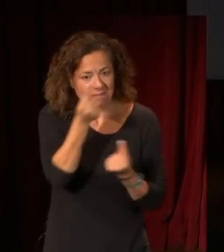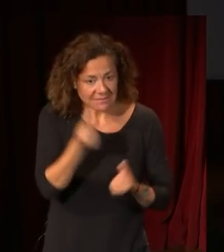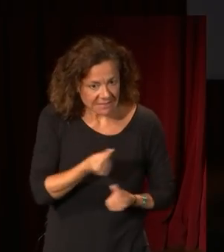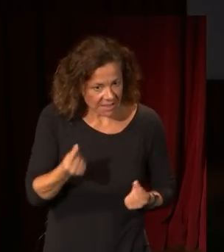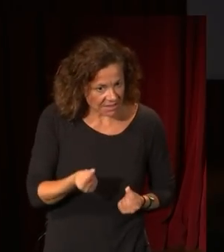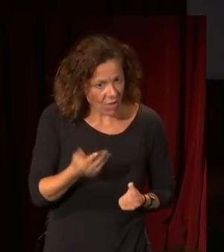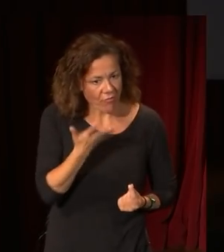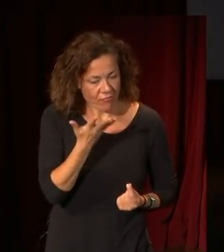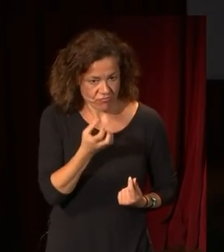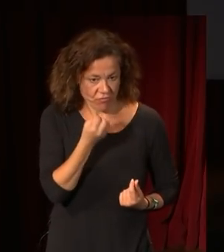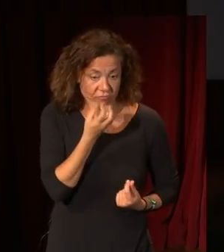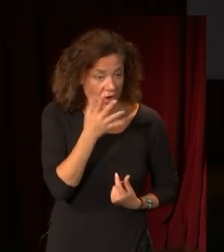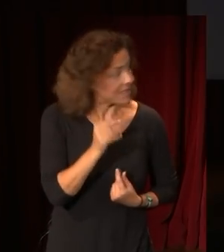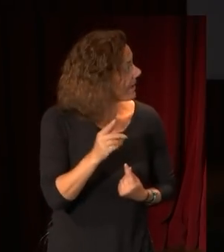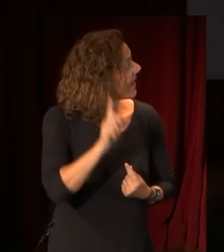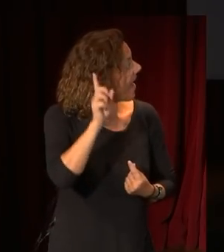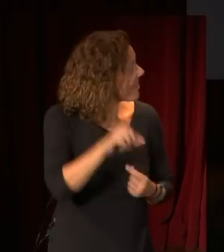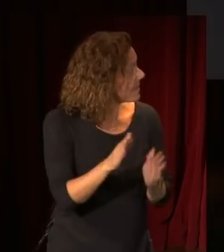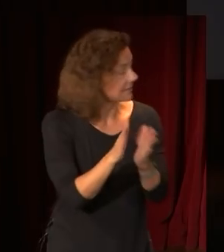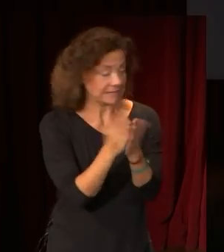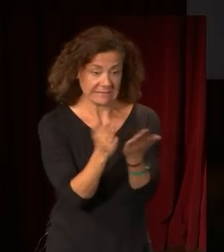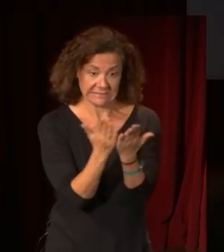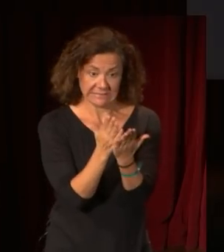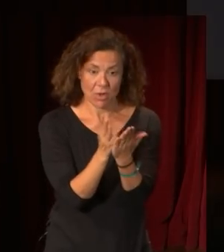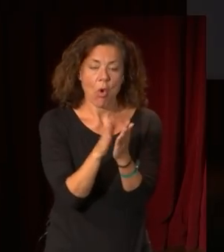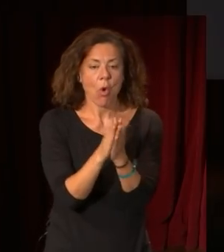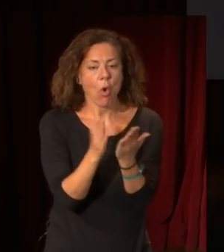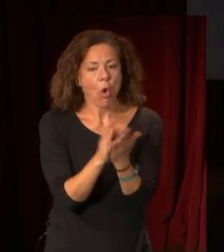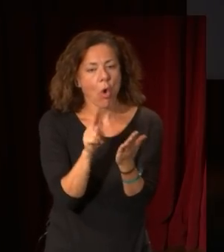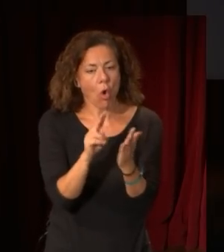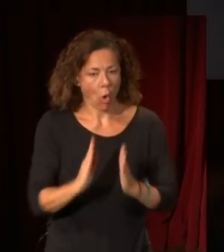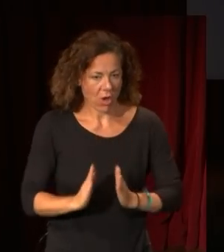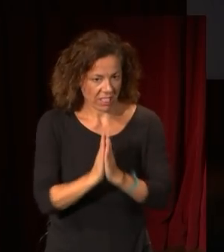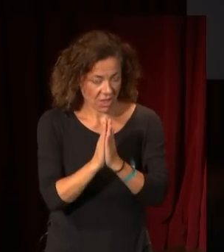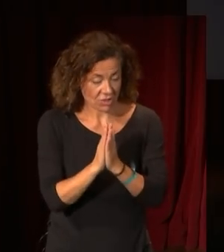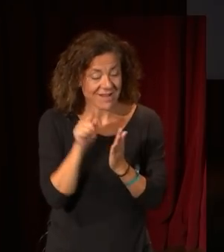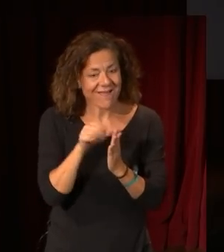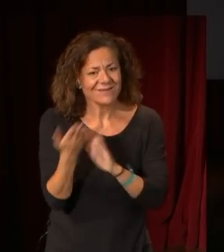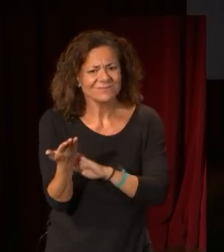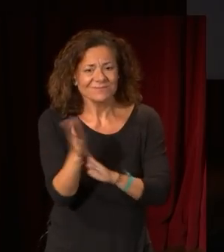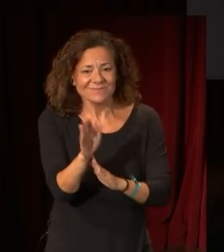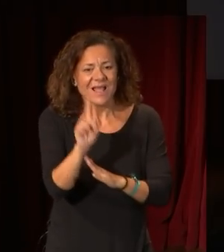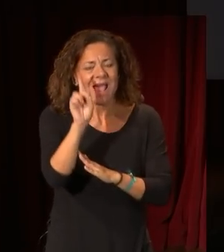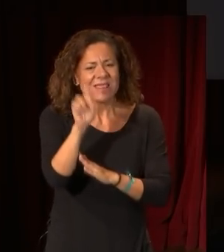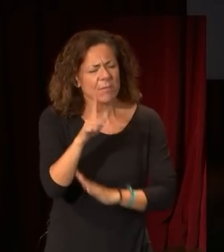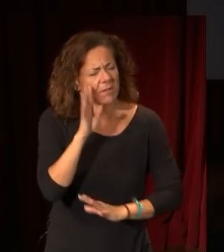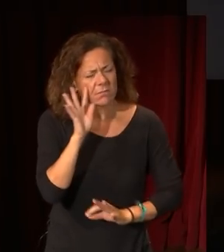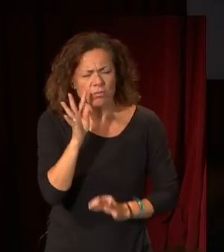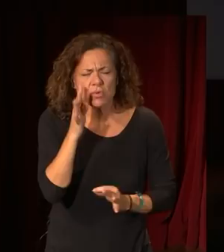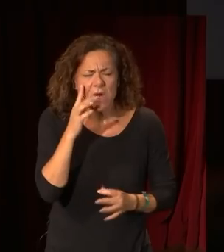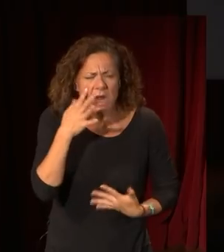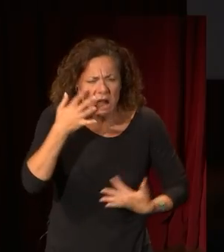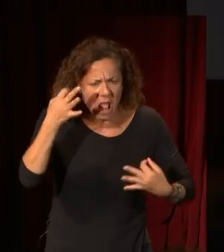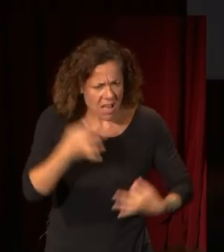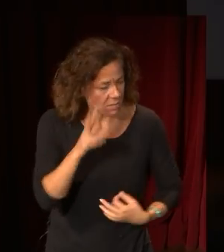y que porta en sus manos un libro de oraciones que está representado también con un extraordinario realismo